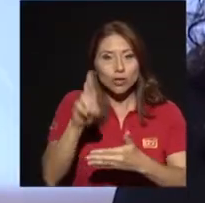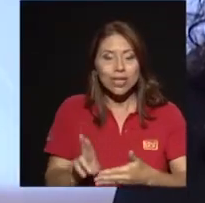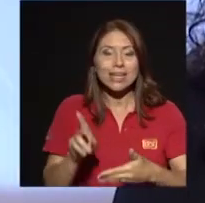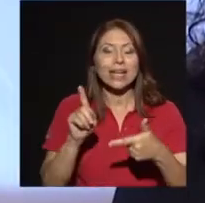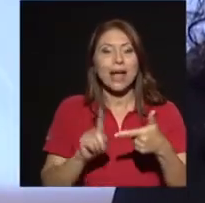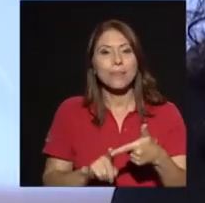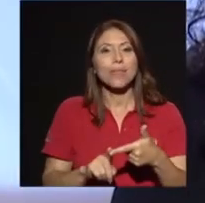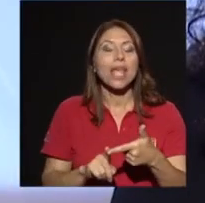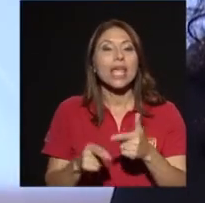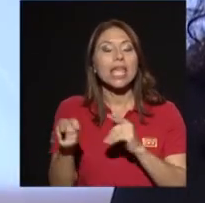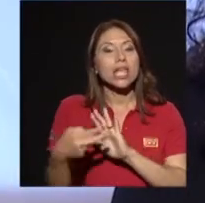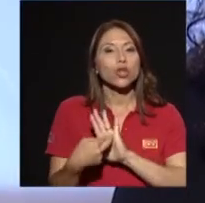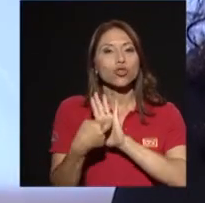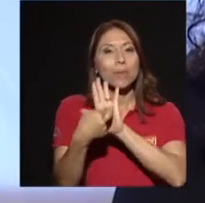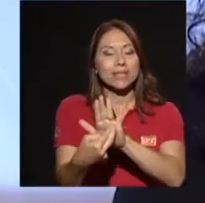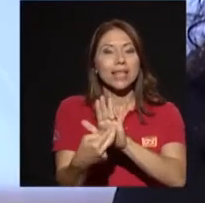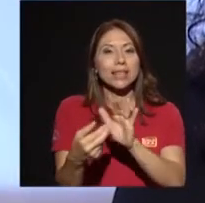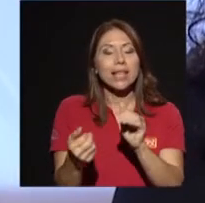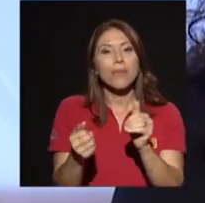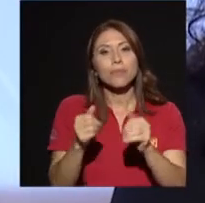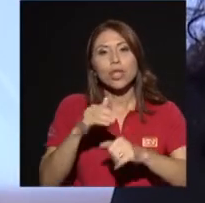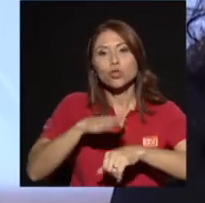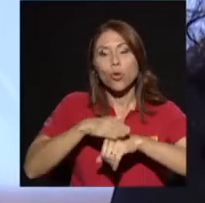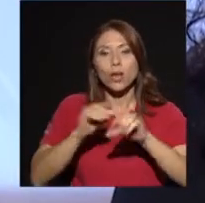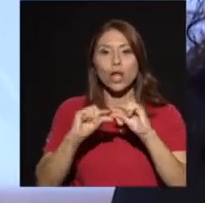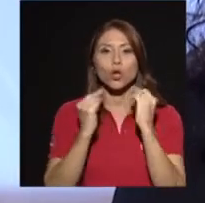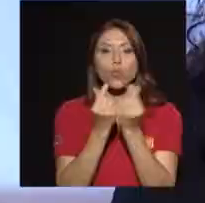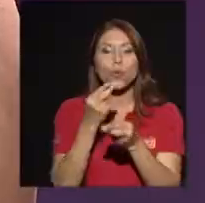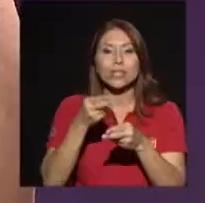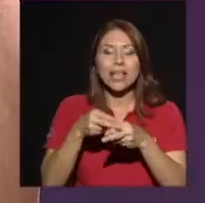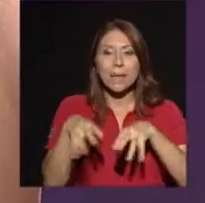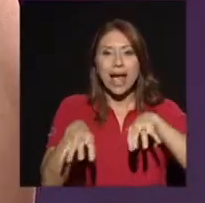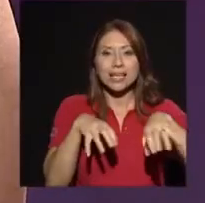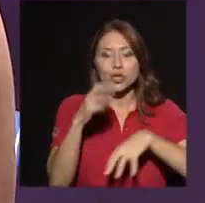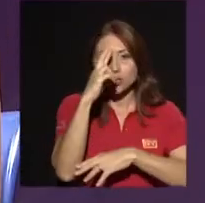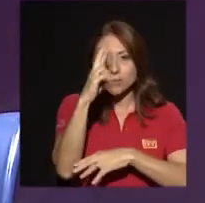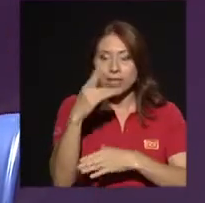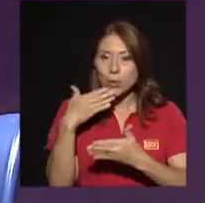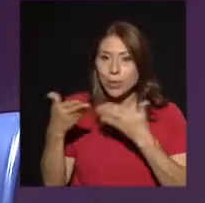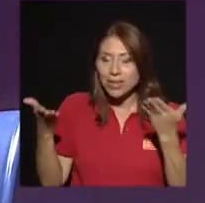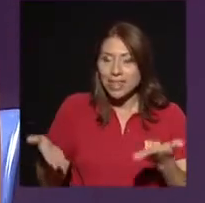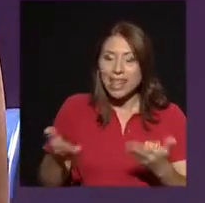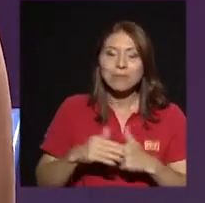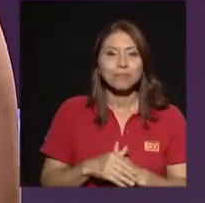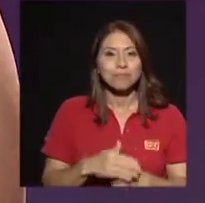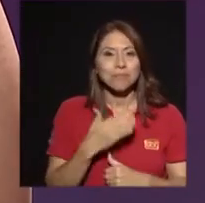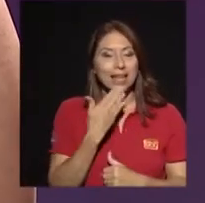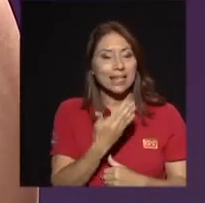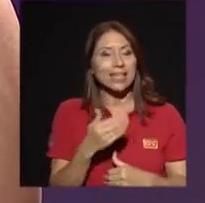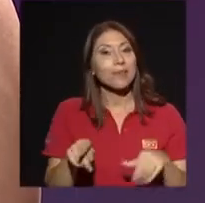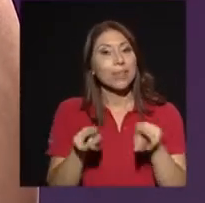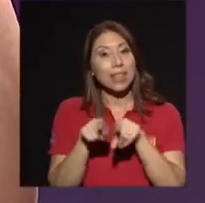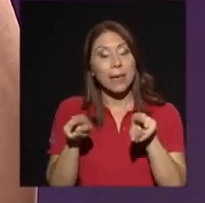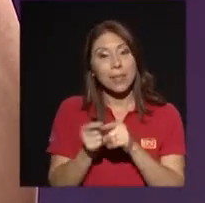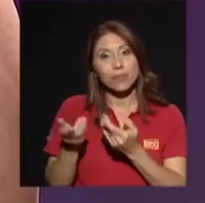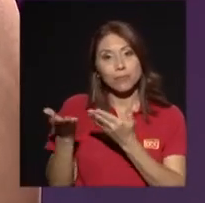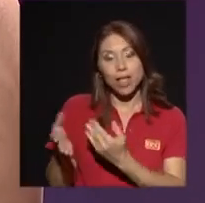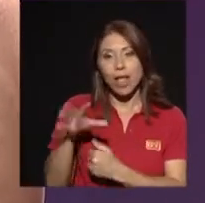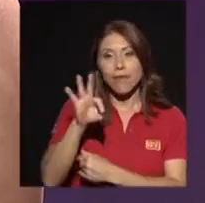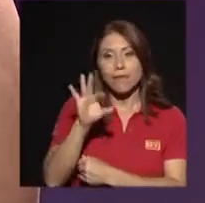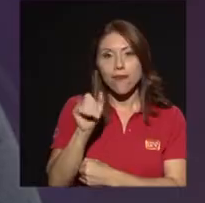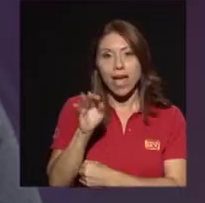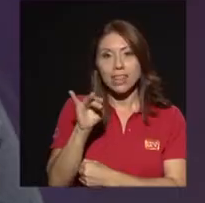Rica y nos representa con respecto al colectivo Acción Respeto. Bienvenida, Sofía. Gracias. También nos acompañan